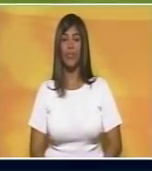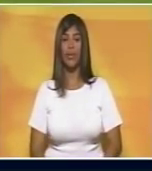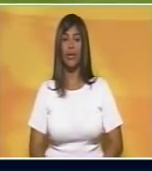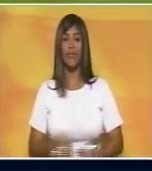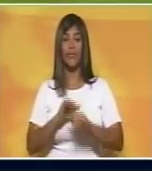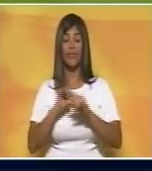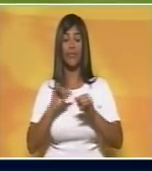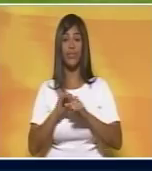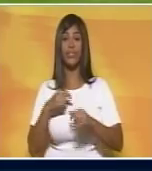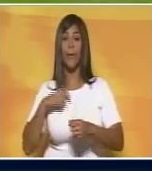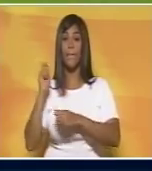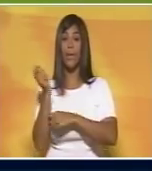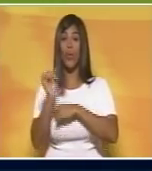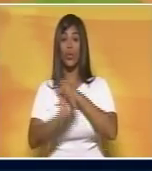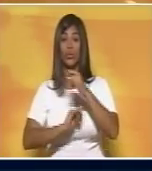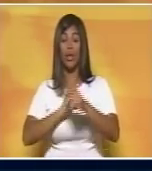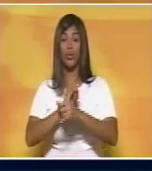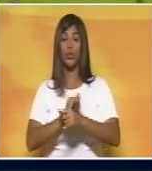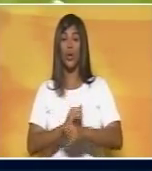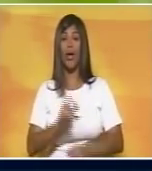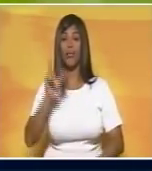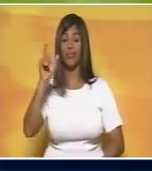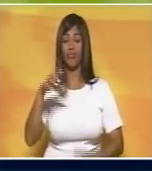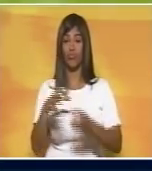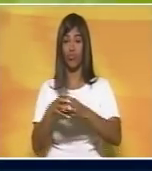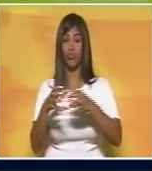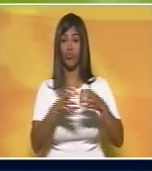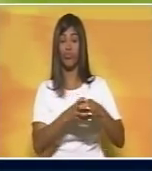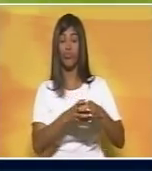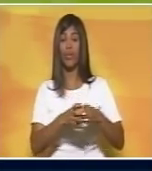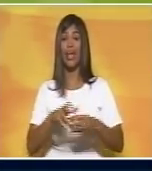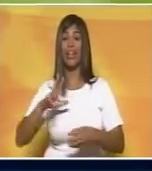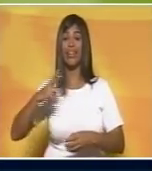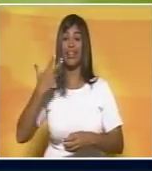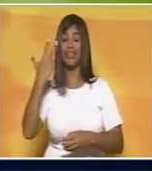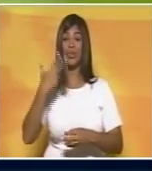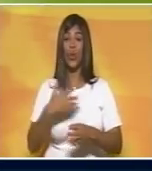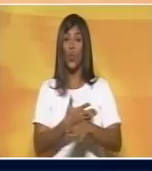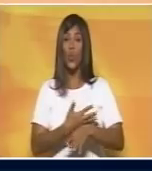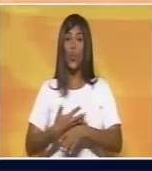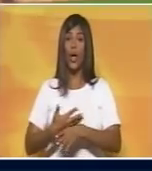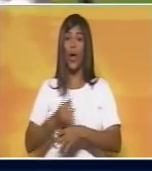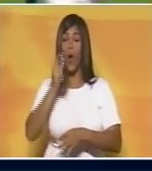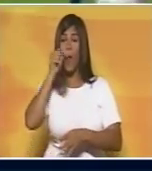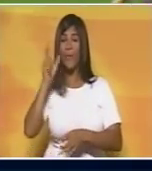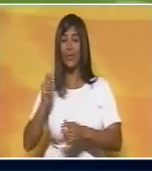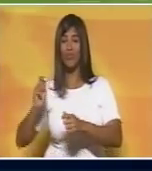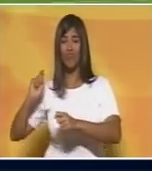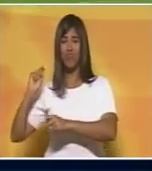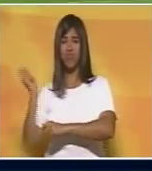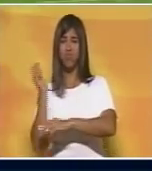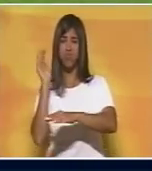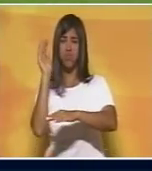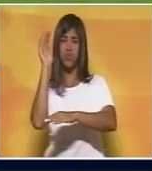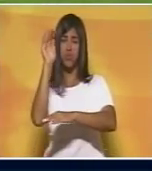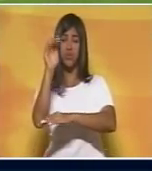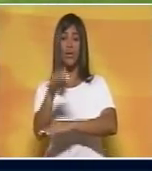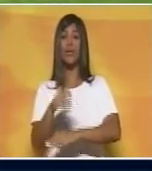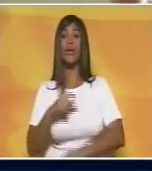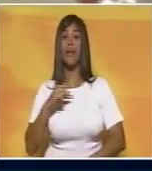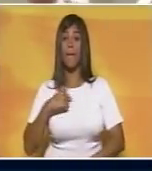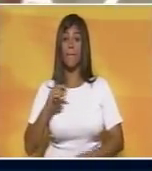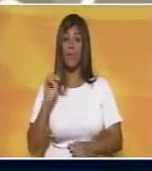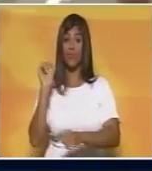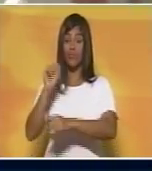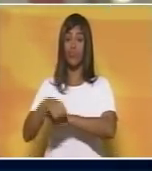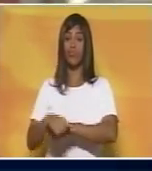Y cerramos con béisbol de Grandes Ligas. Filadelfia ante Atlanta, tercer episodio y Ronald Acuña Jr. que pega imparable al jardín izquierdo para ponerse